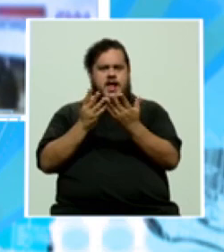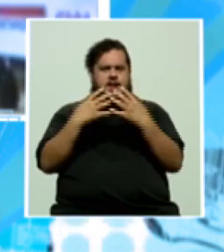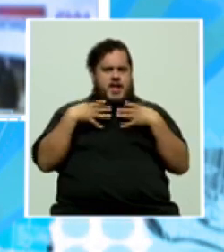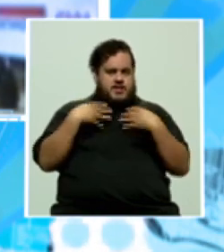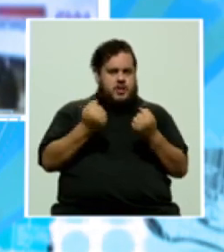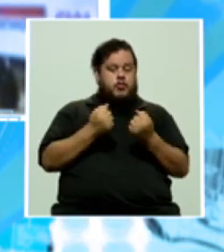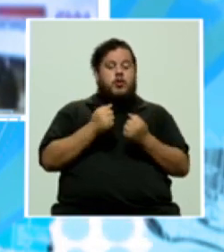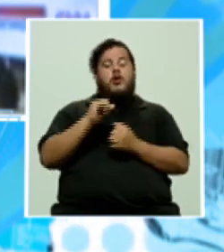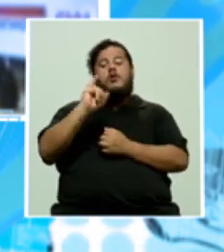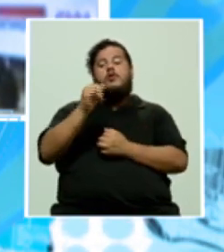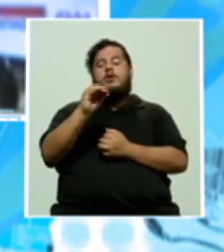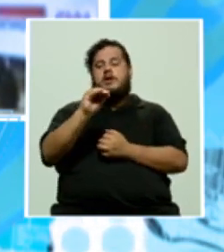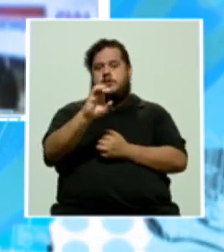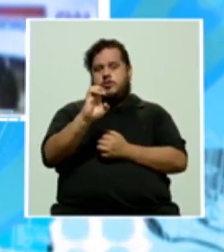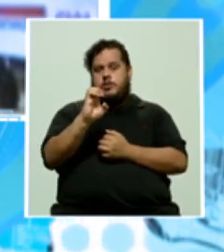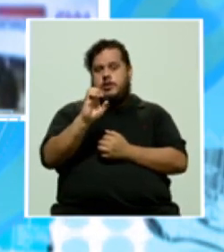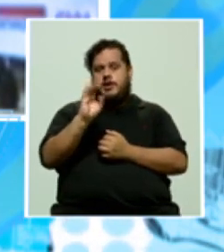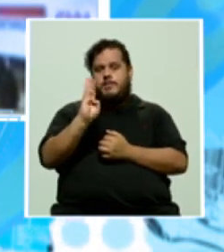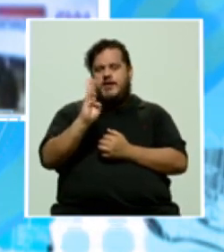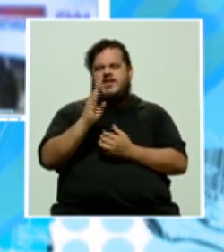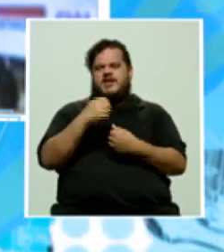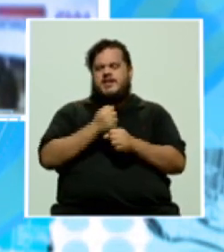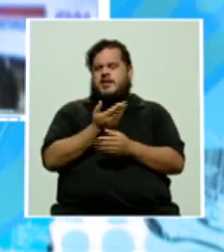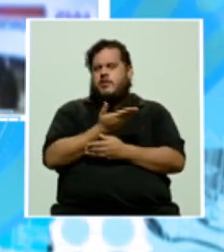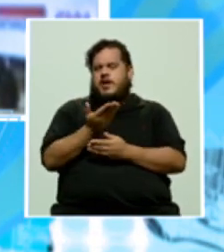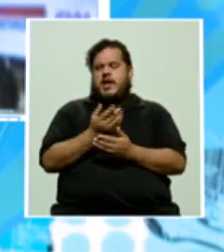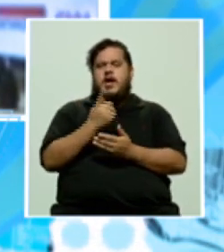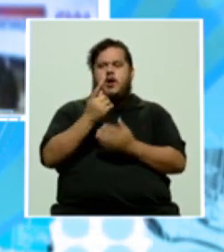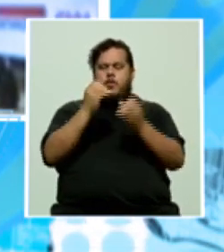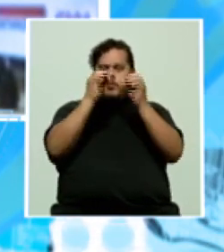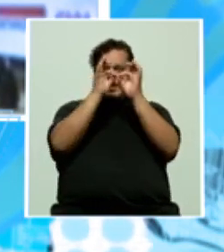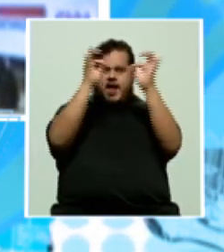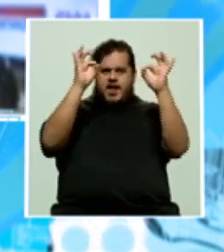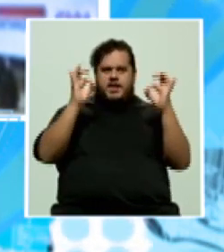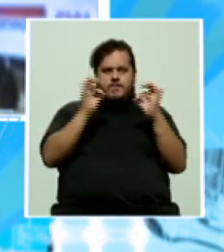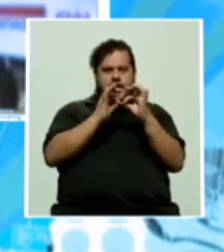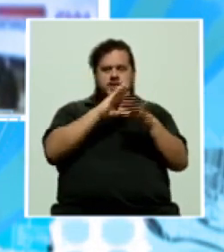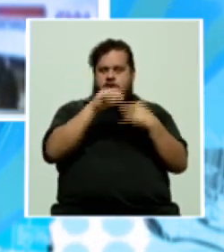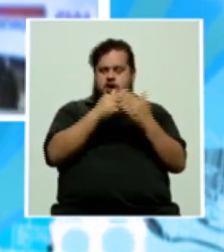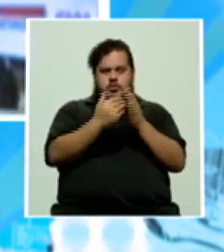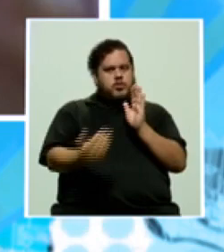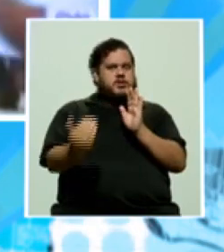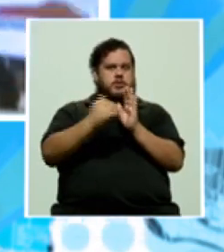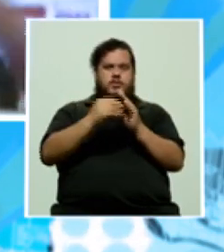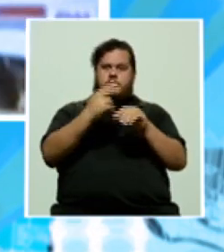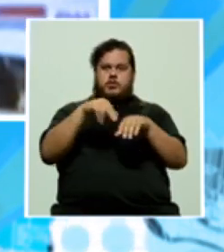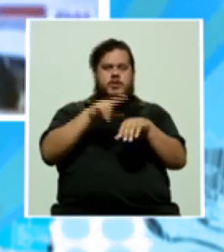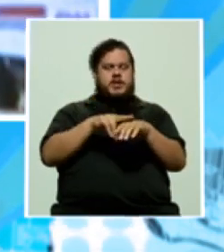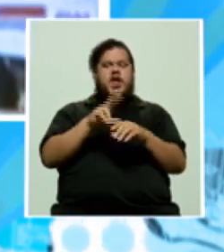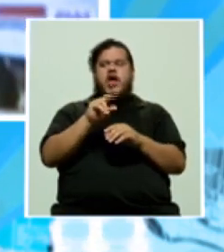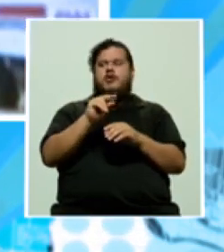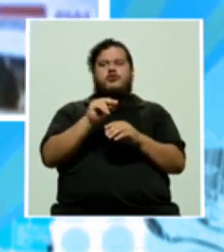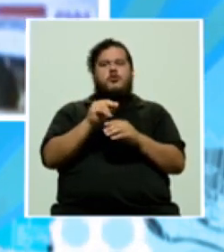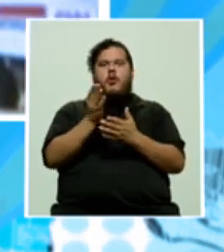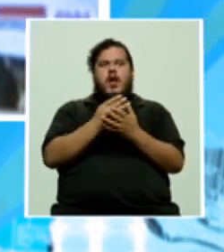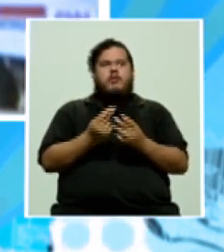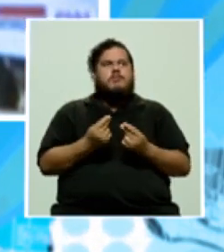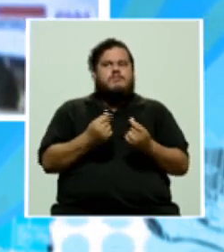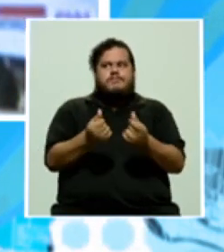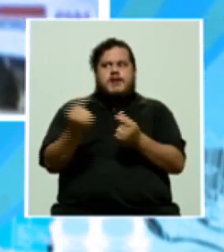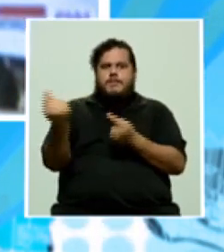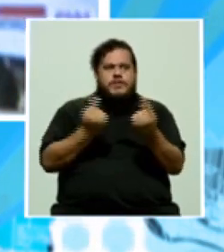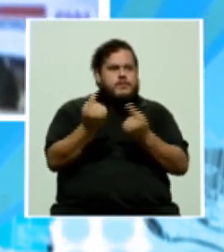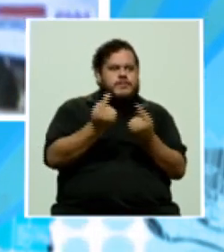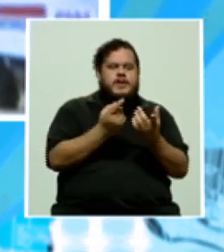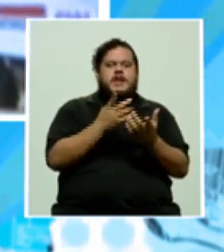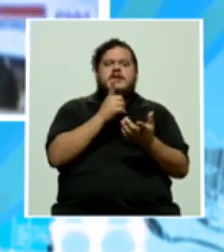Biden está tratando de promover es una imagen de que las cosas están regresando a la normalidad, más allá de la improvisación y de los escándalos